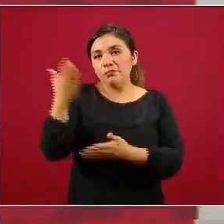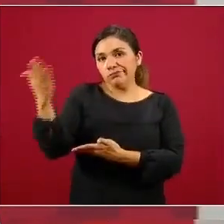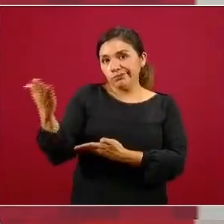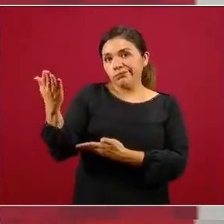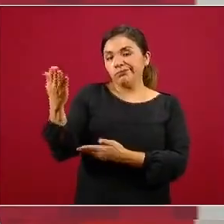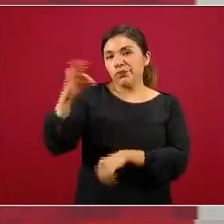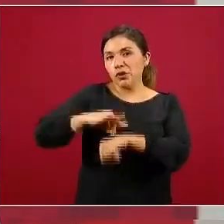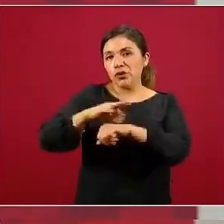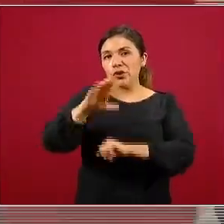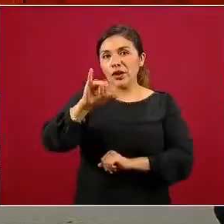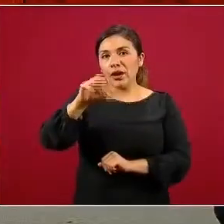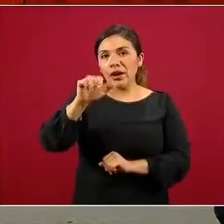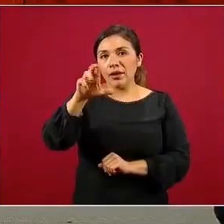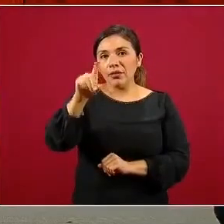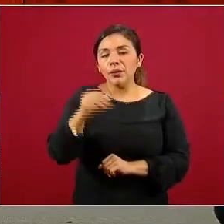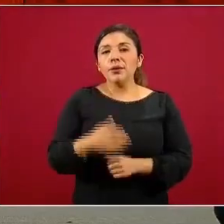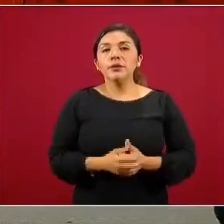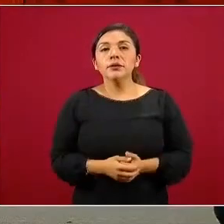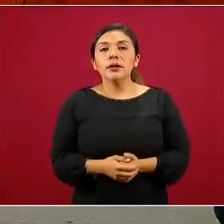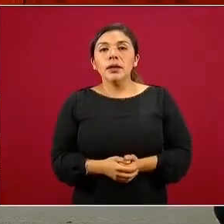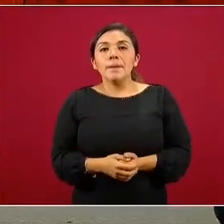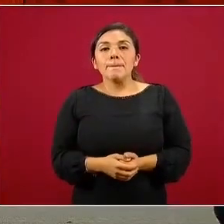la palabra al doctor Ricardo Cortés.